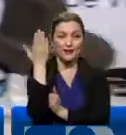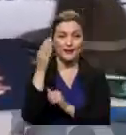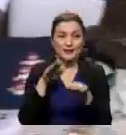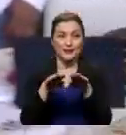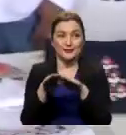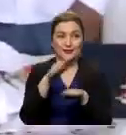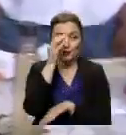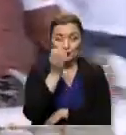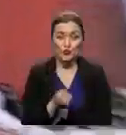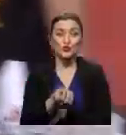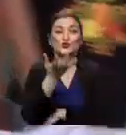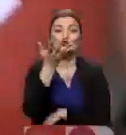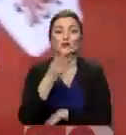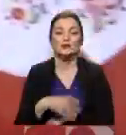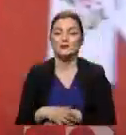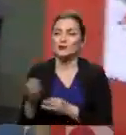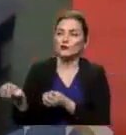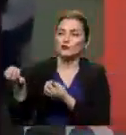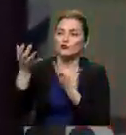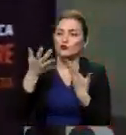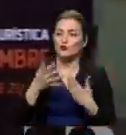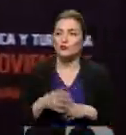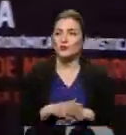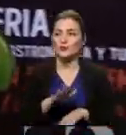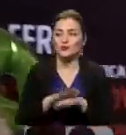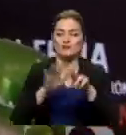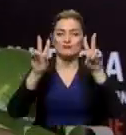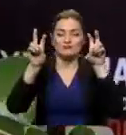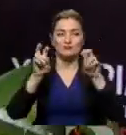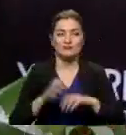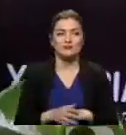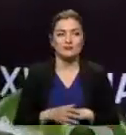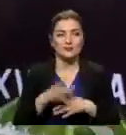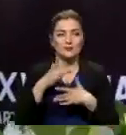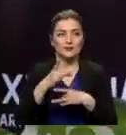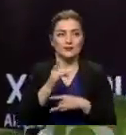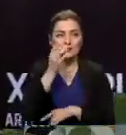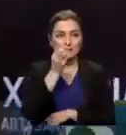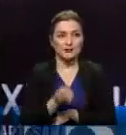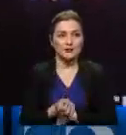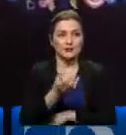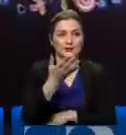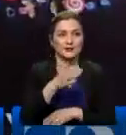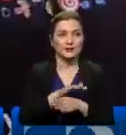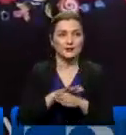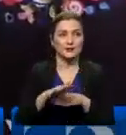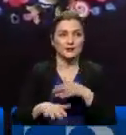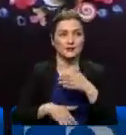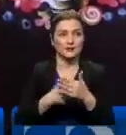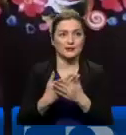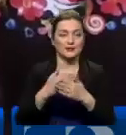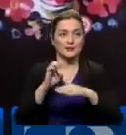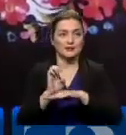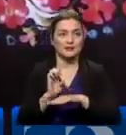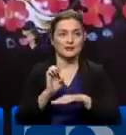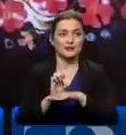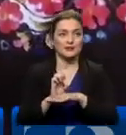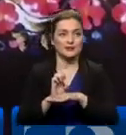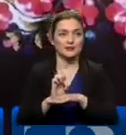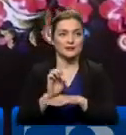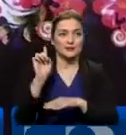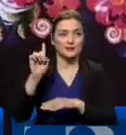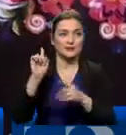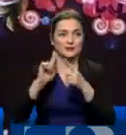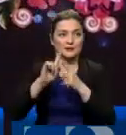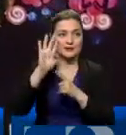días, alcaldesa. Cuéntenos, por favor, un poquito sobre esta feria. Con mucho gusto, muy buenos días. Queremos invitar a todo el país que del 1 al